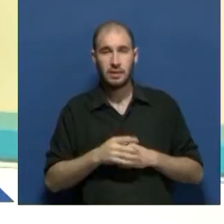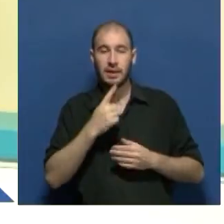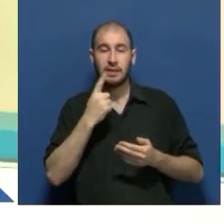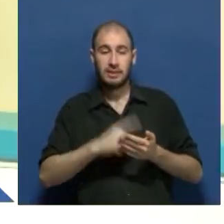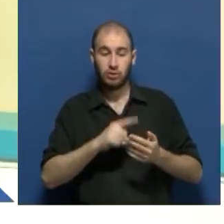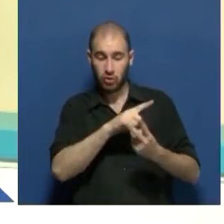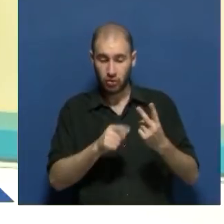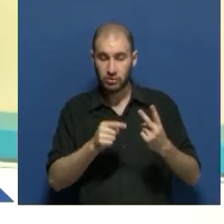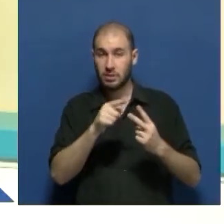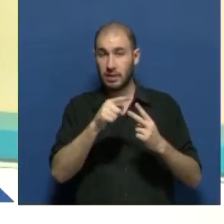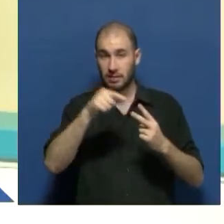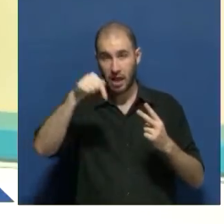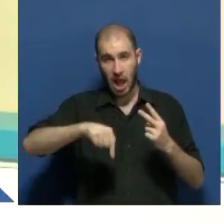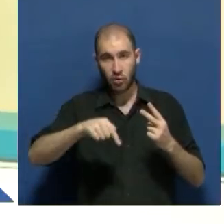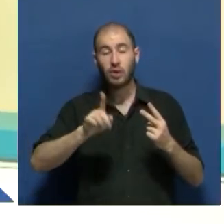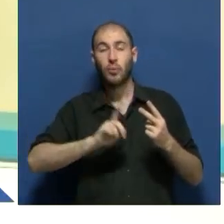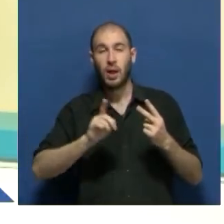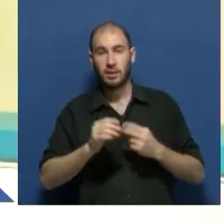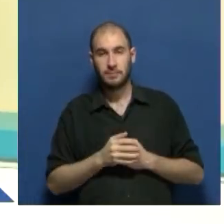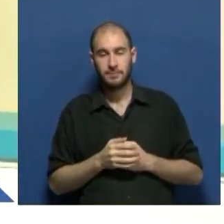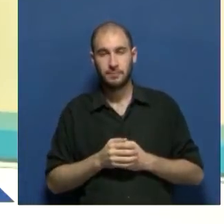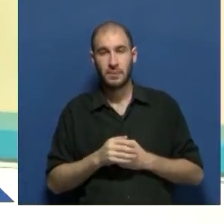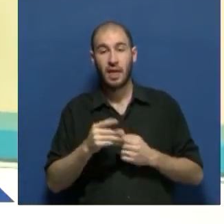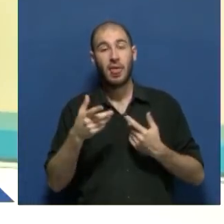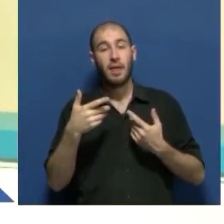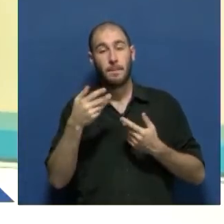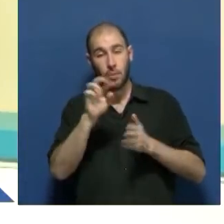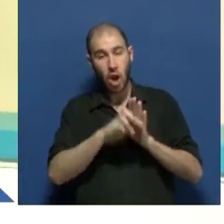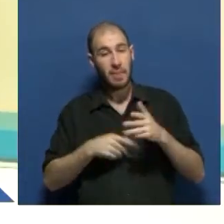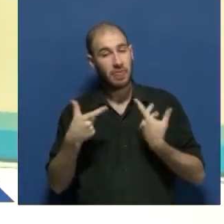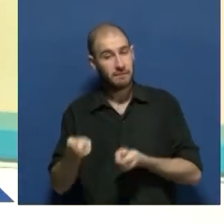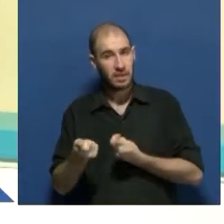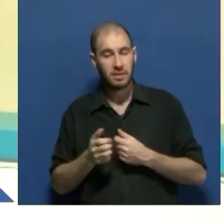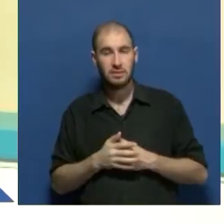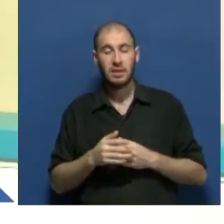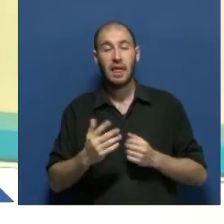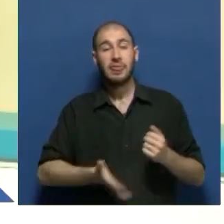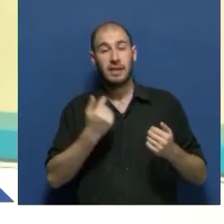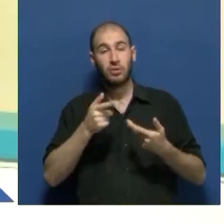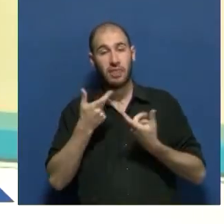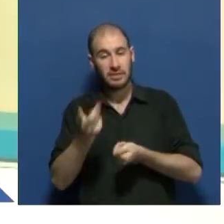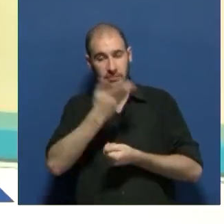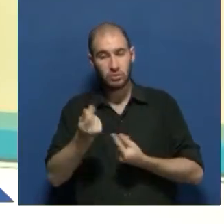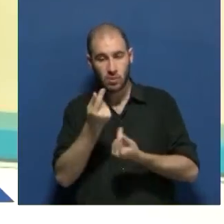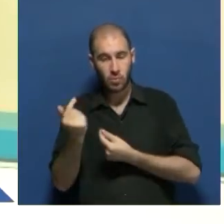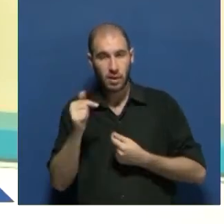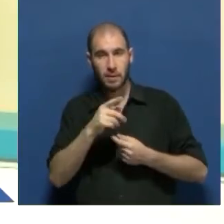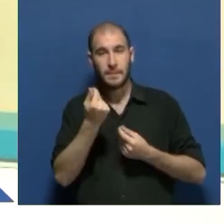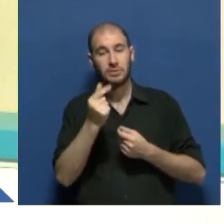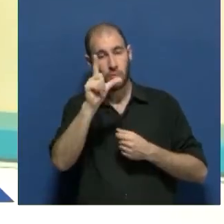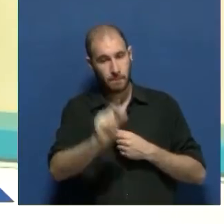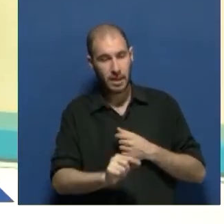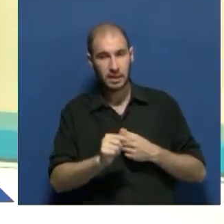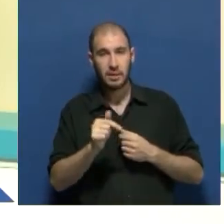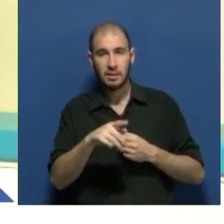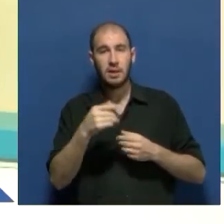dos acciones. La que ha tomado ahora es defender este programa. La directora de Defensa del Consumidor salió a decir que habían bajado los precios, que